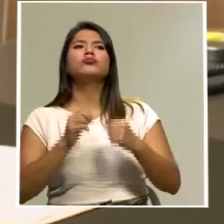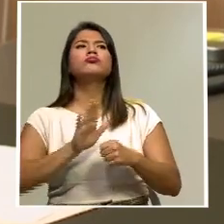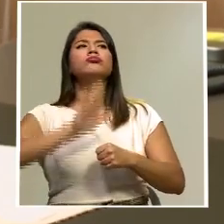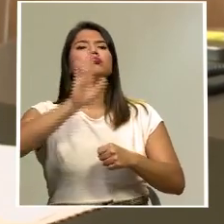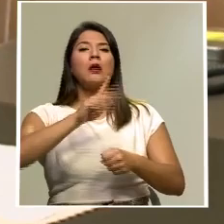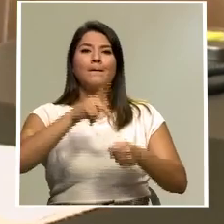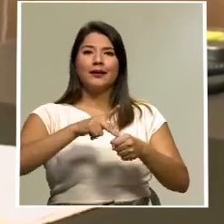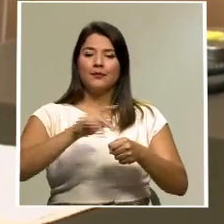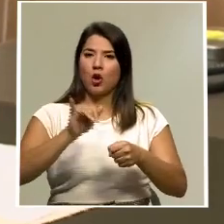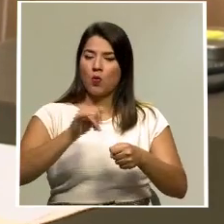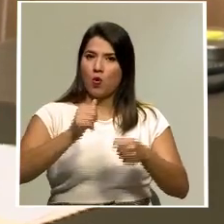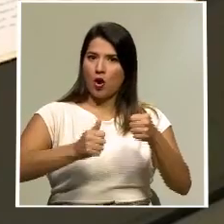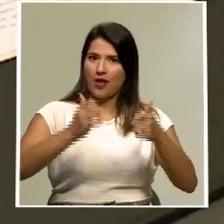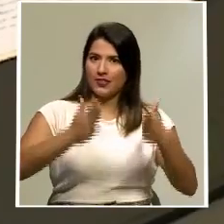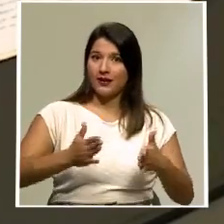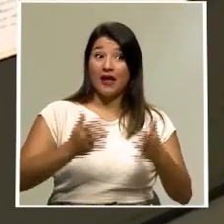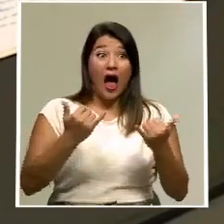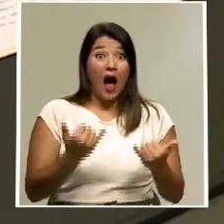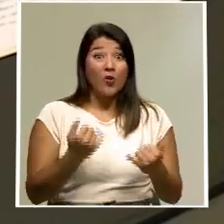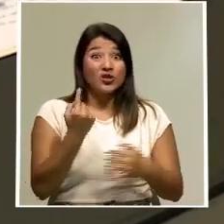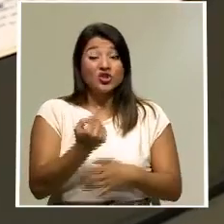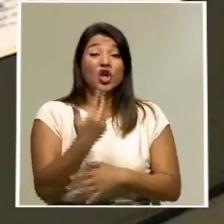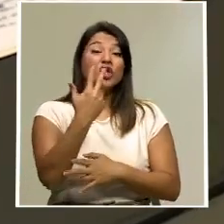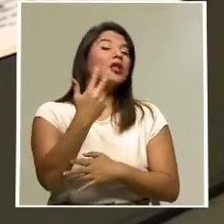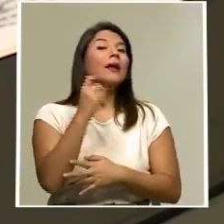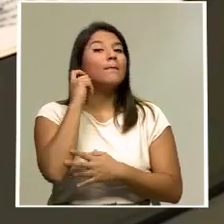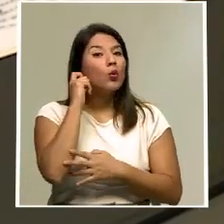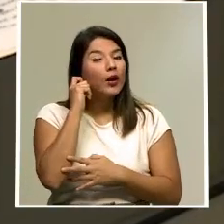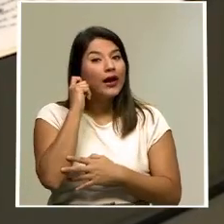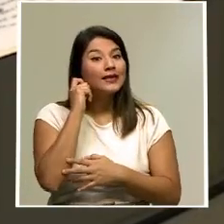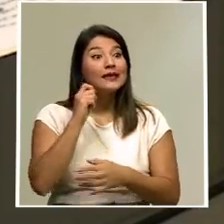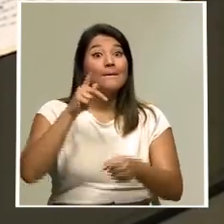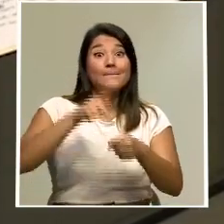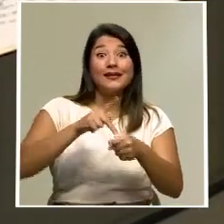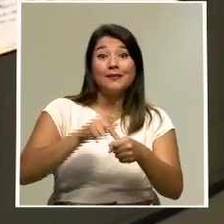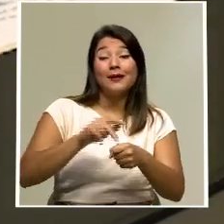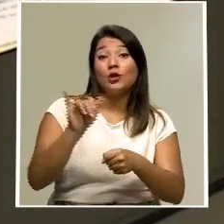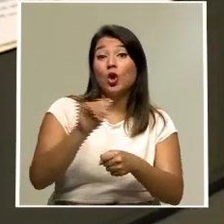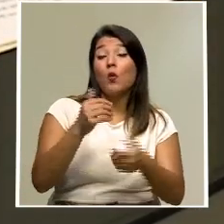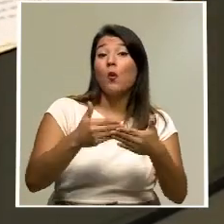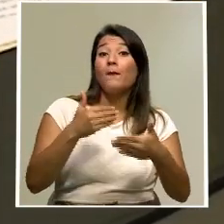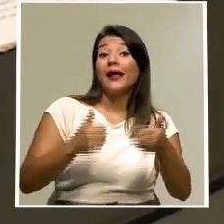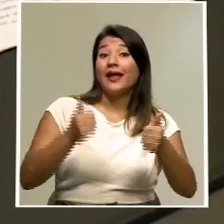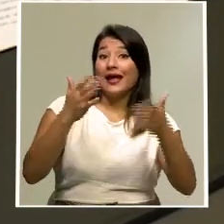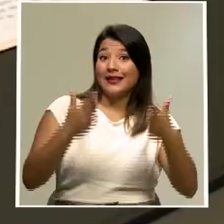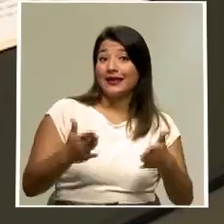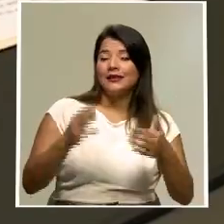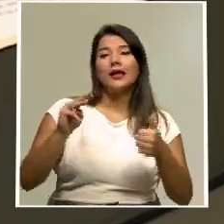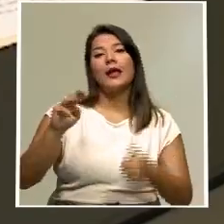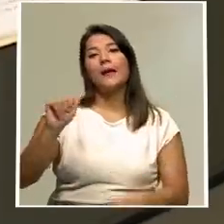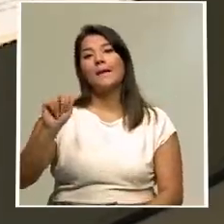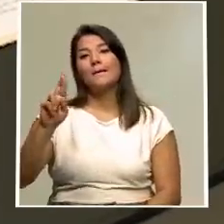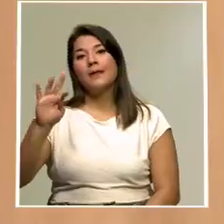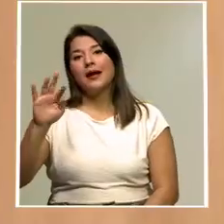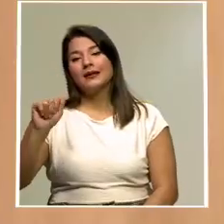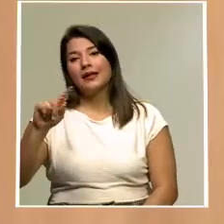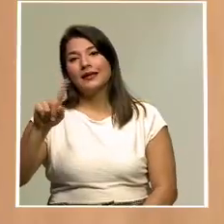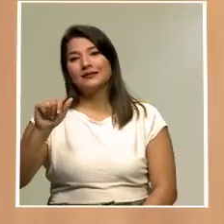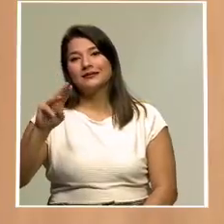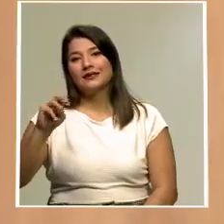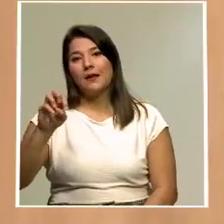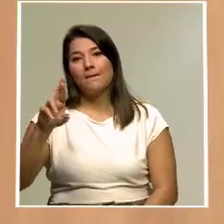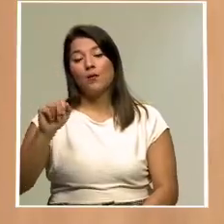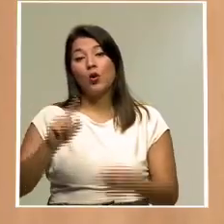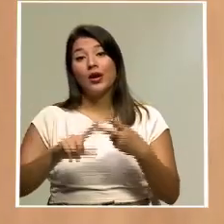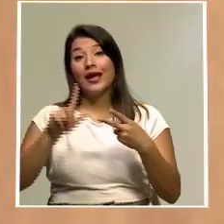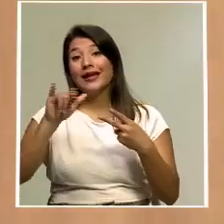momento, actualmente solo existimos 3 mujeres de alguna manera postulando nuestro nombre, tanto mi compañera Marta Zamora como Linet y mi